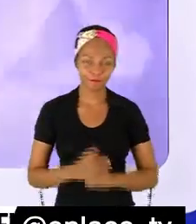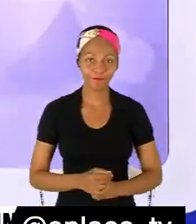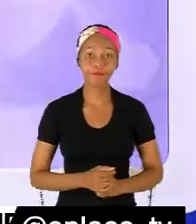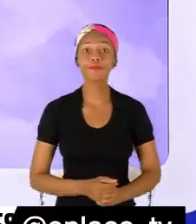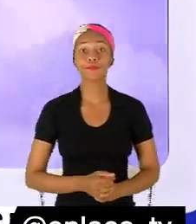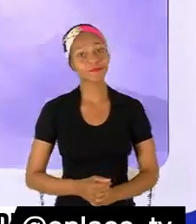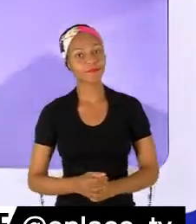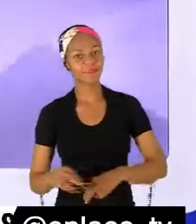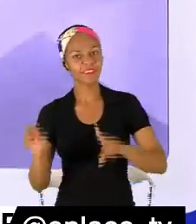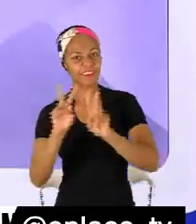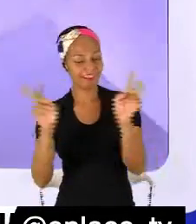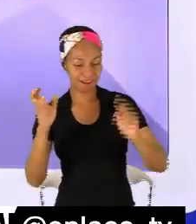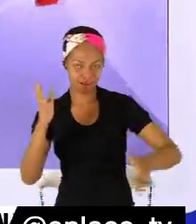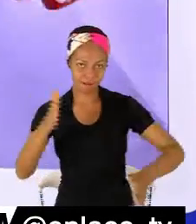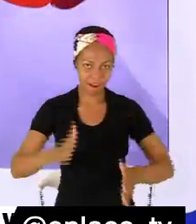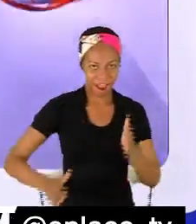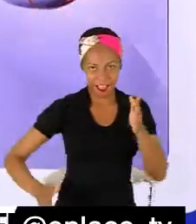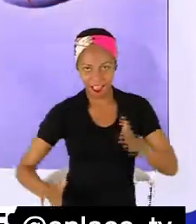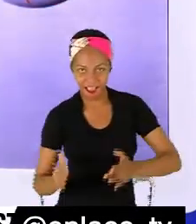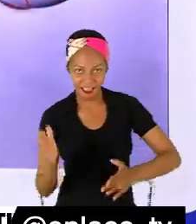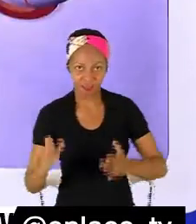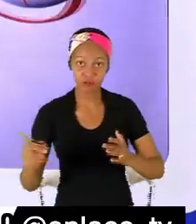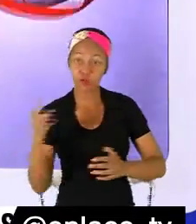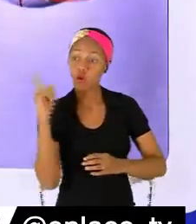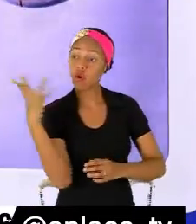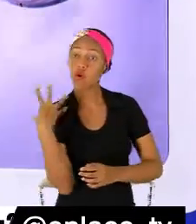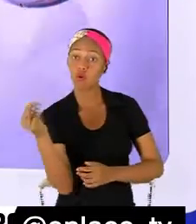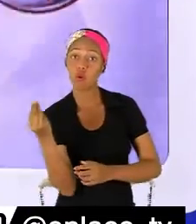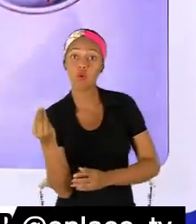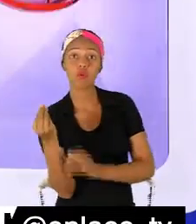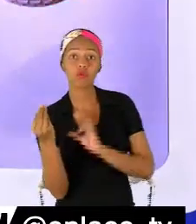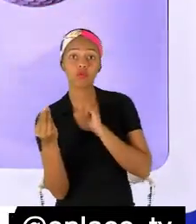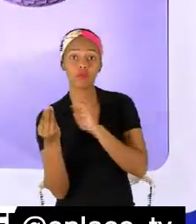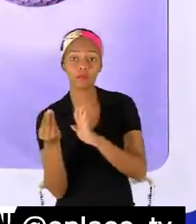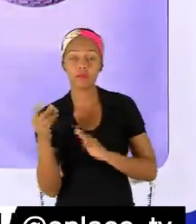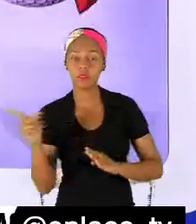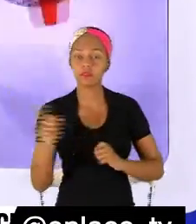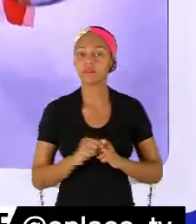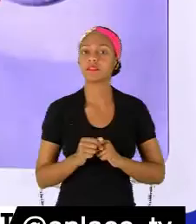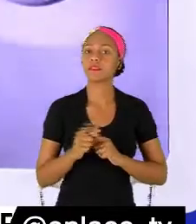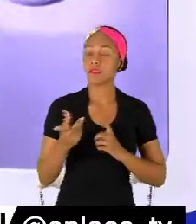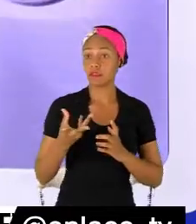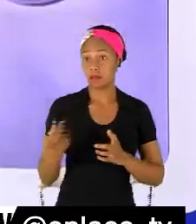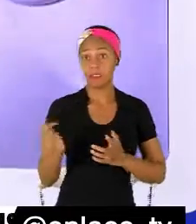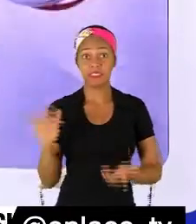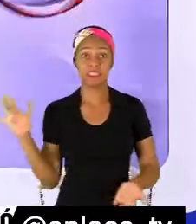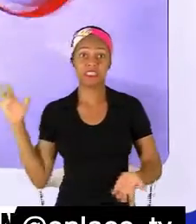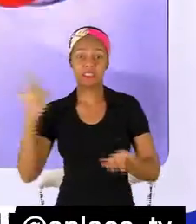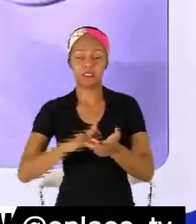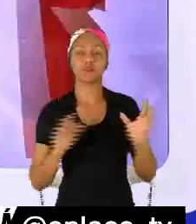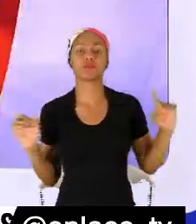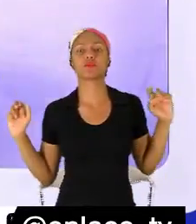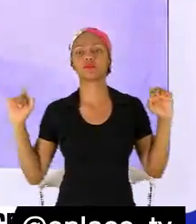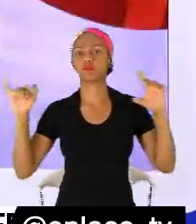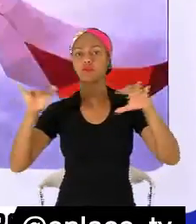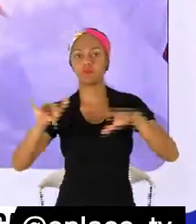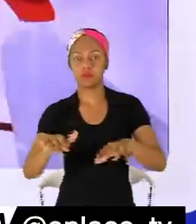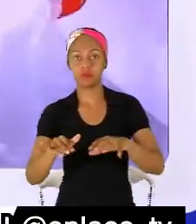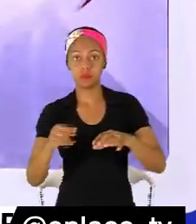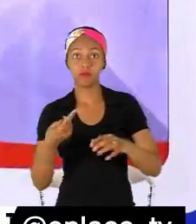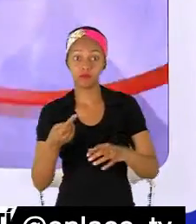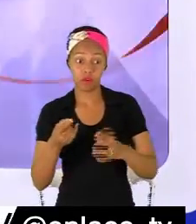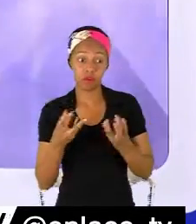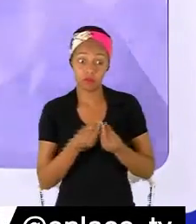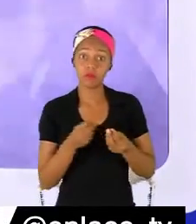patinaje porque regresaron los tres clubes barranqueños que participaron, que estuvieron en la Copa de los Santanderes, al igual que la Selección Santander.